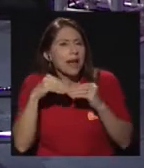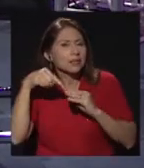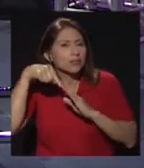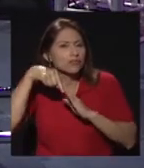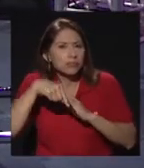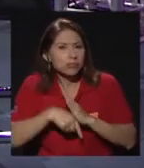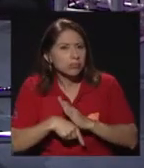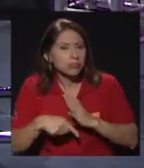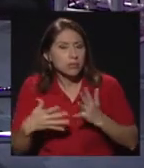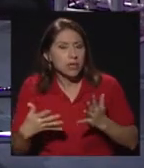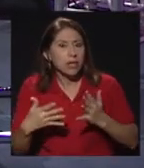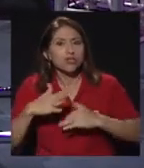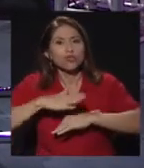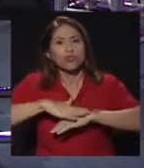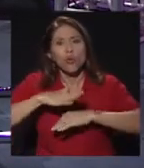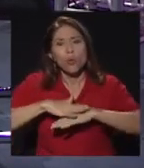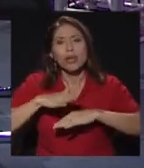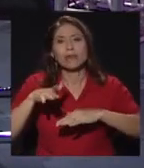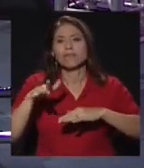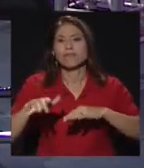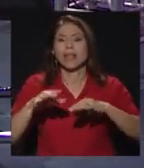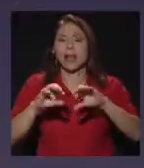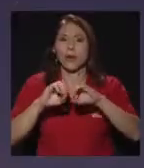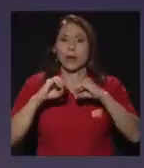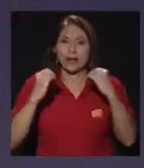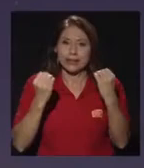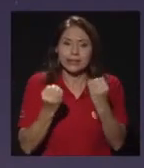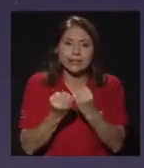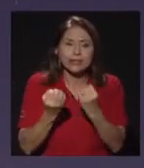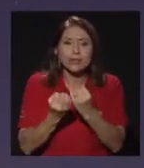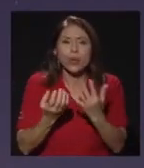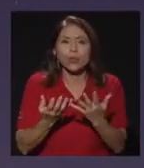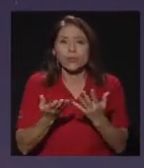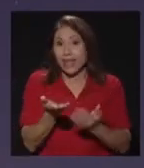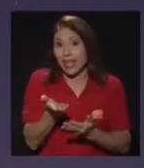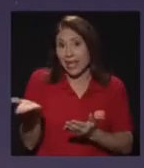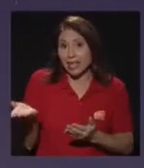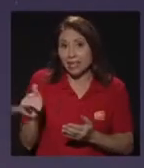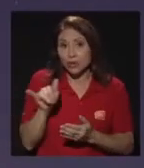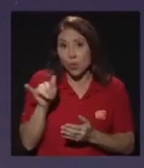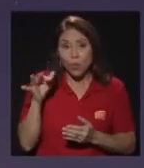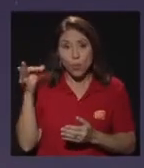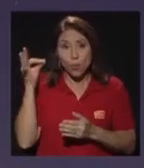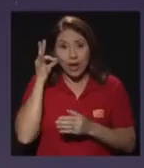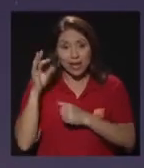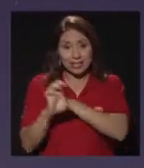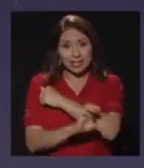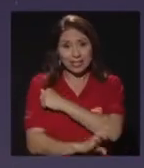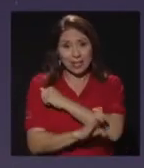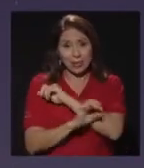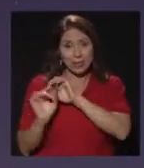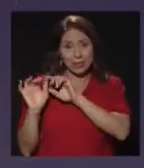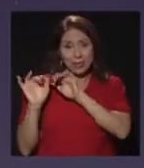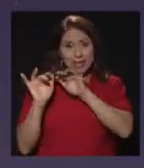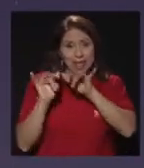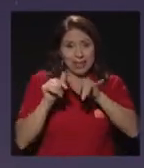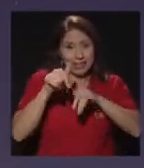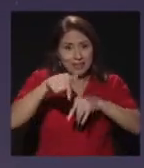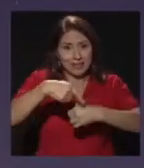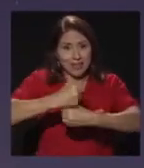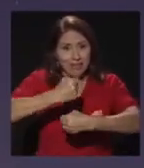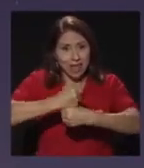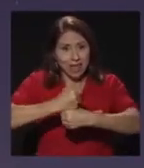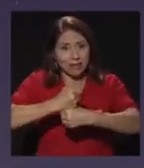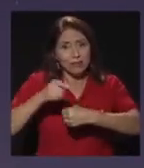profundidad sobre la organización, cómo ellas como mujeres migrantes que vinieron a trabajar decidieron colaborar